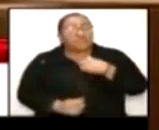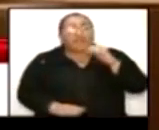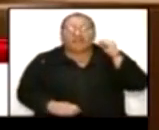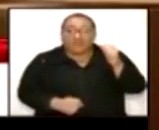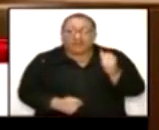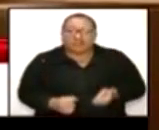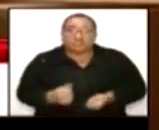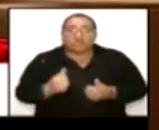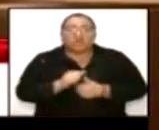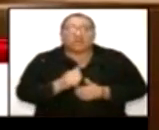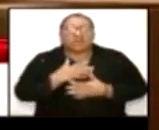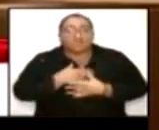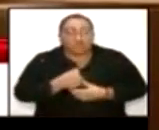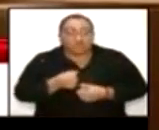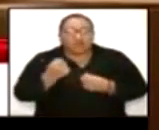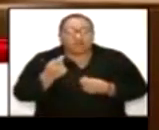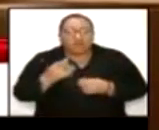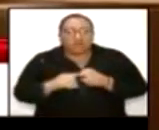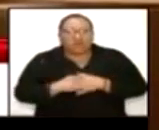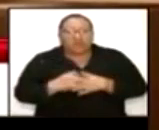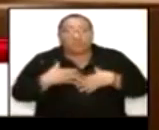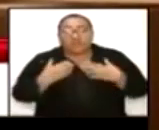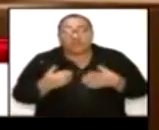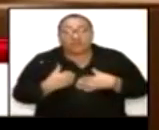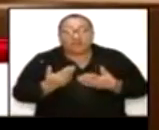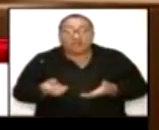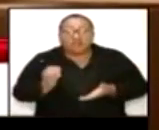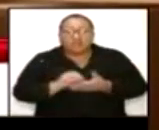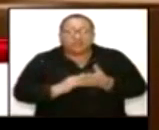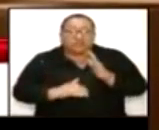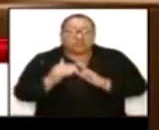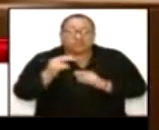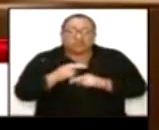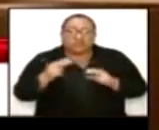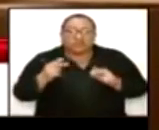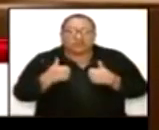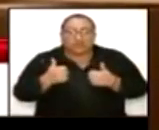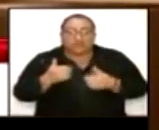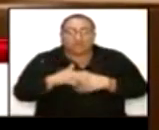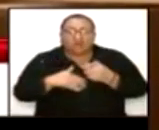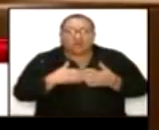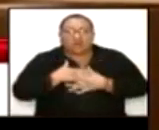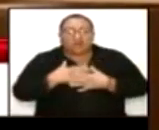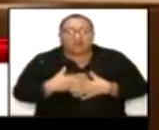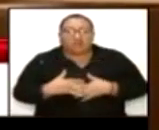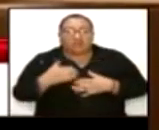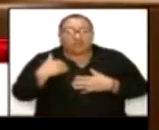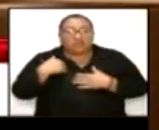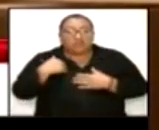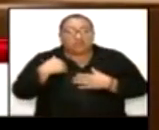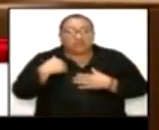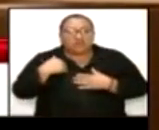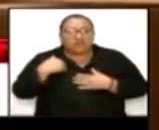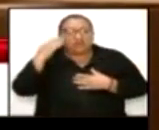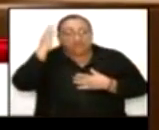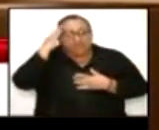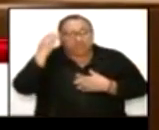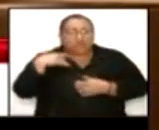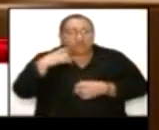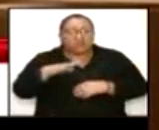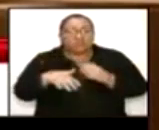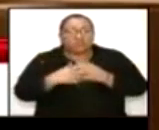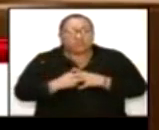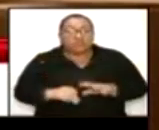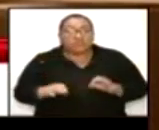derecho a la salud entendida como el disfrute del más alto nivel de bienestar físico, mental y social. Sobre